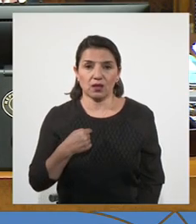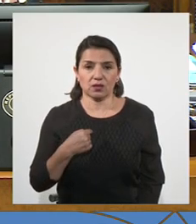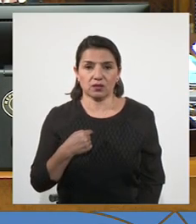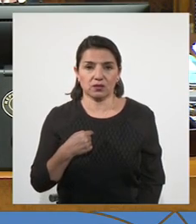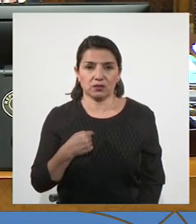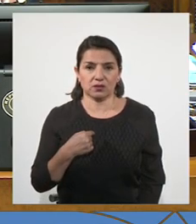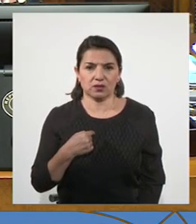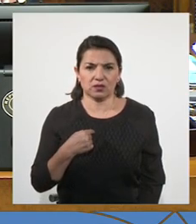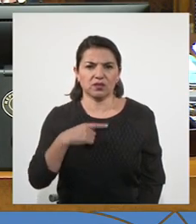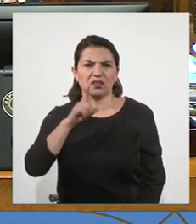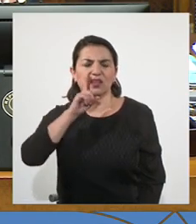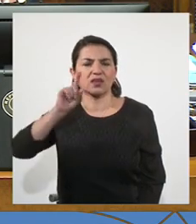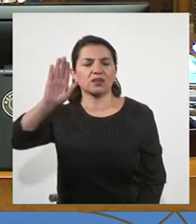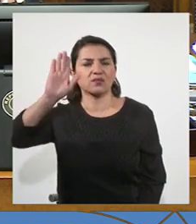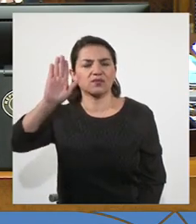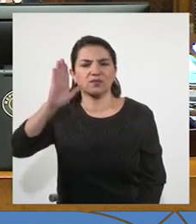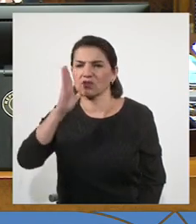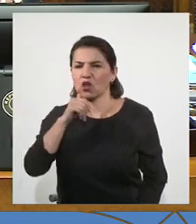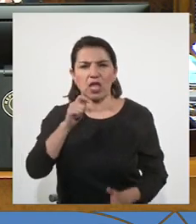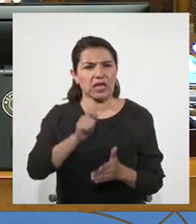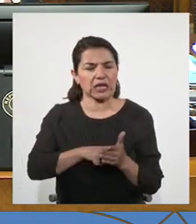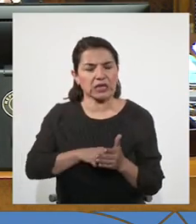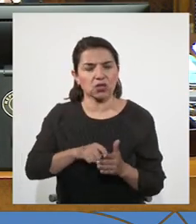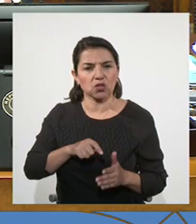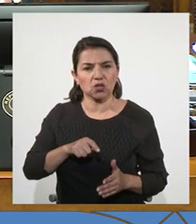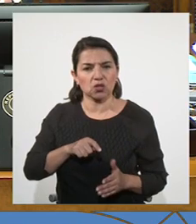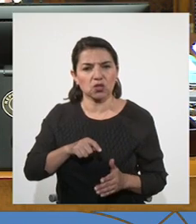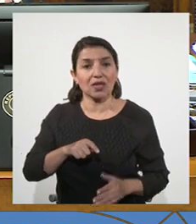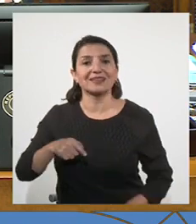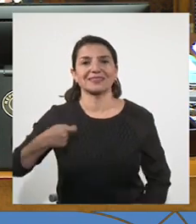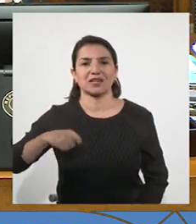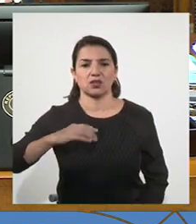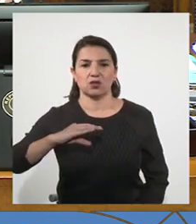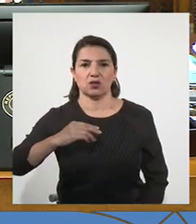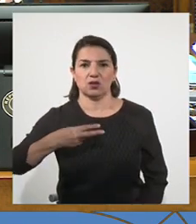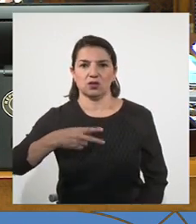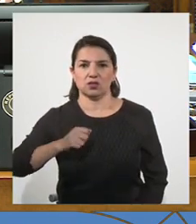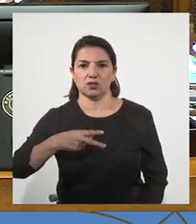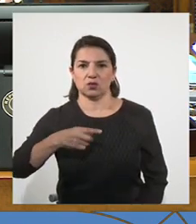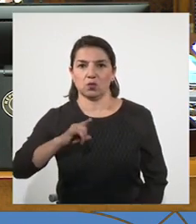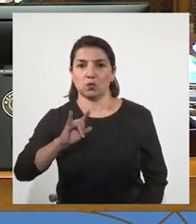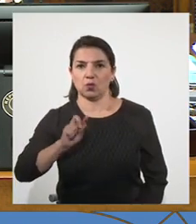No tengo inscritos en esta discusión. Senador Chaguán.